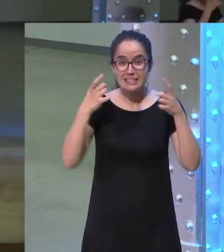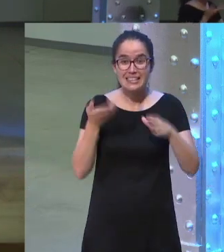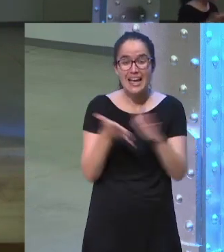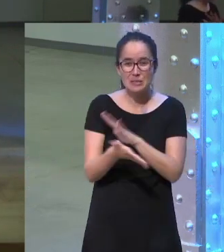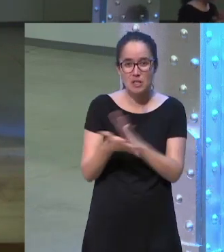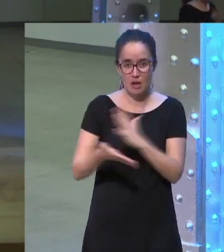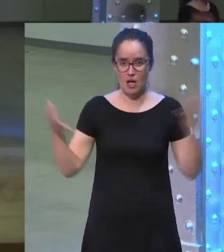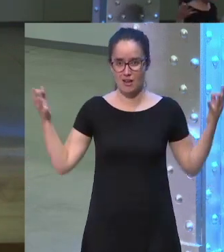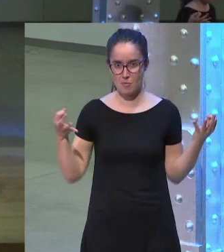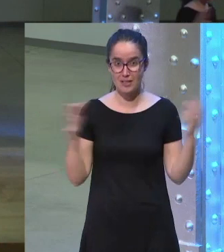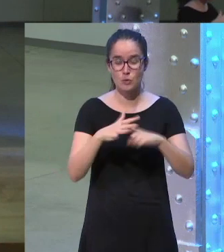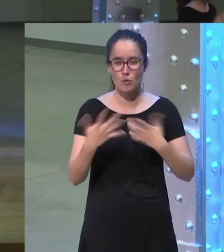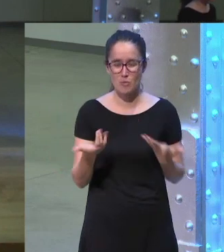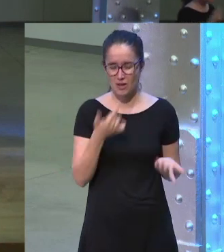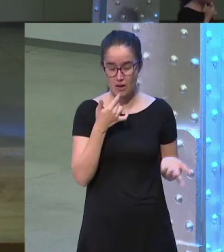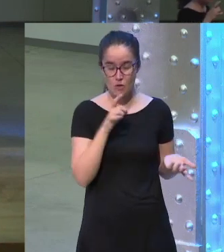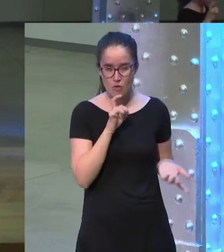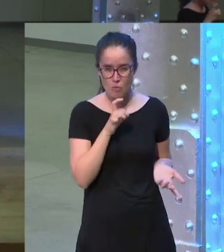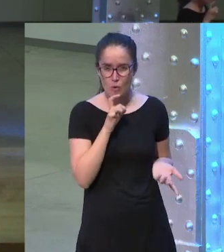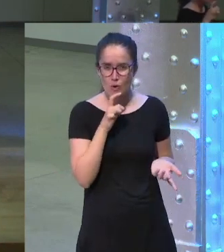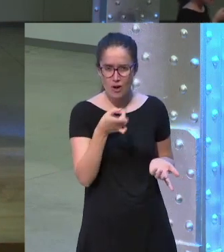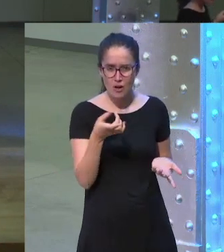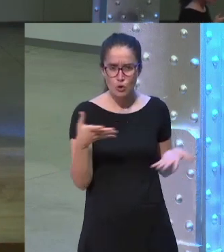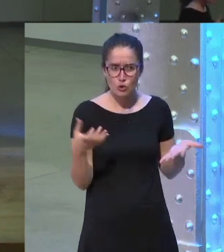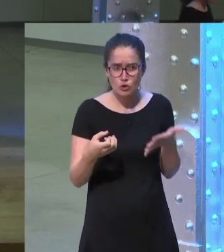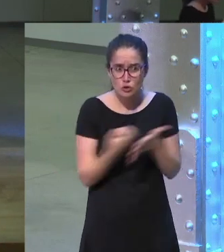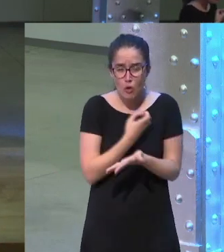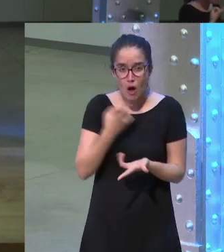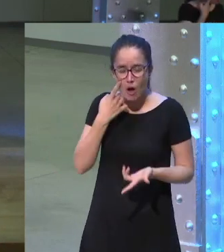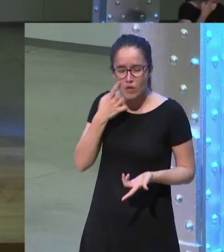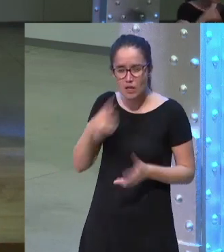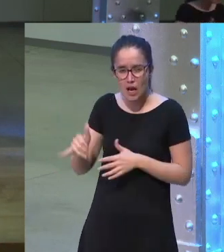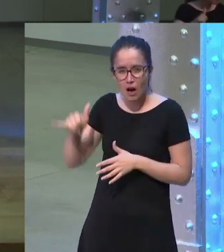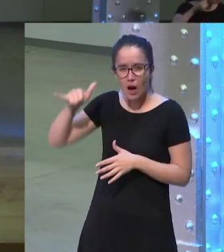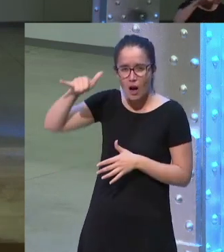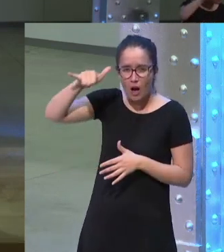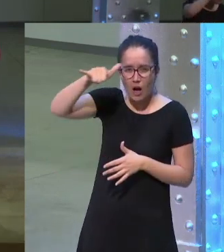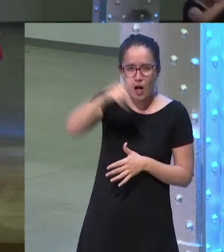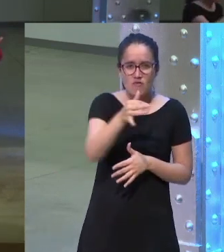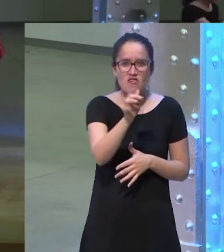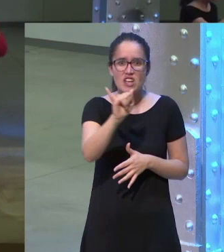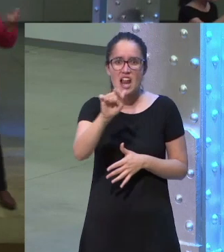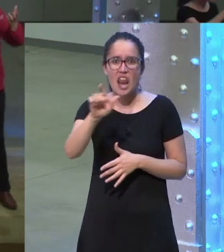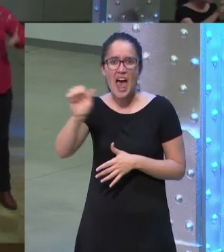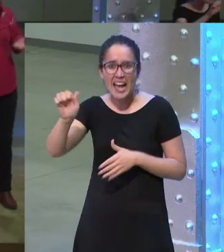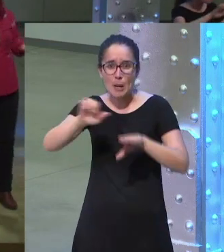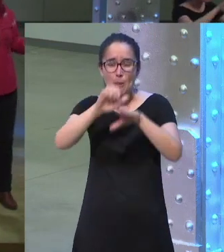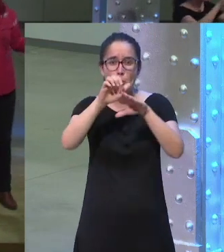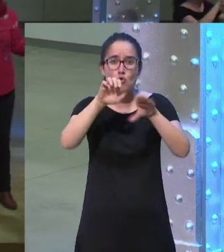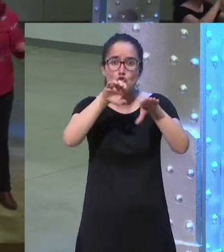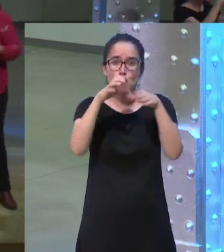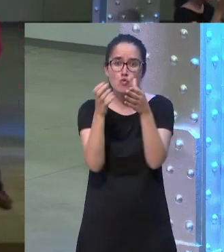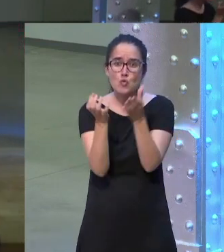explicar qué estaba pasando y yo decía, ¿pero cómo? ¿No estáis todos pendientes de que están aterrizando a Philae encima de un